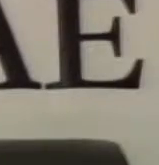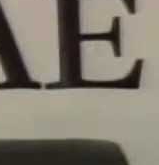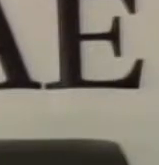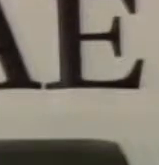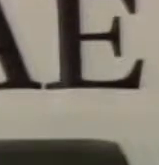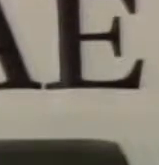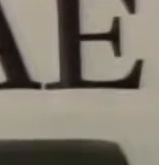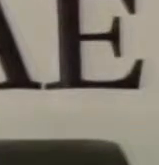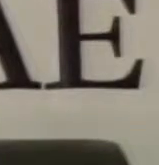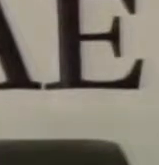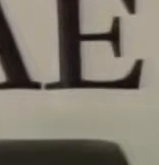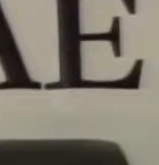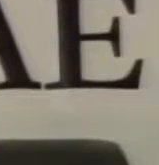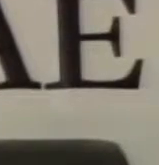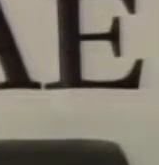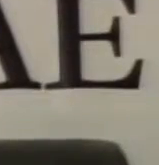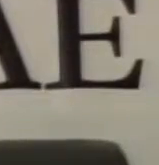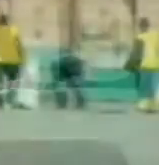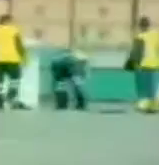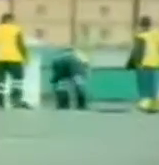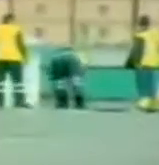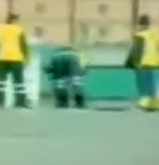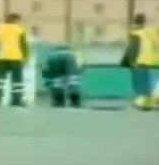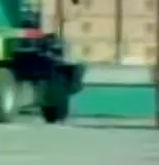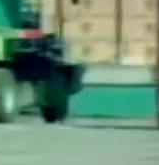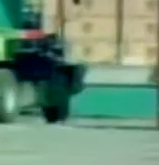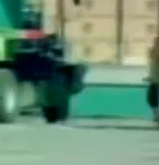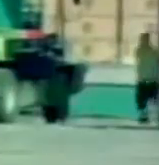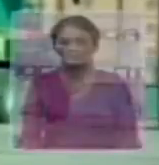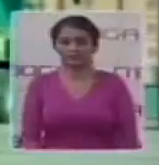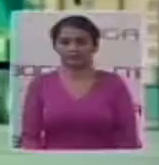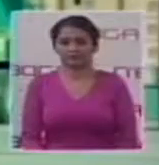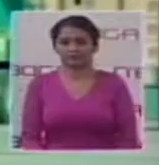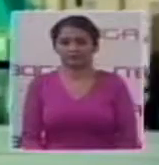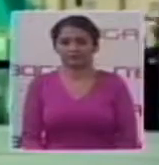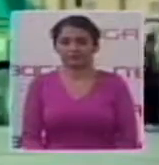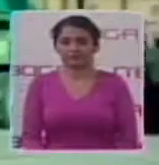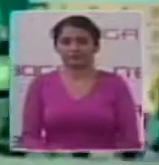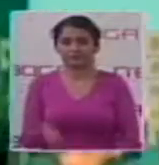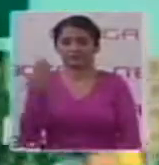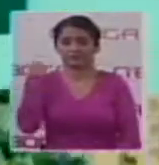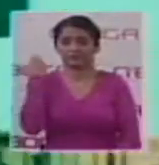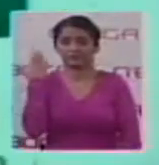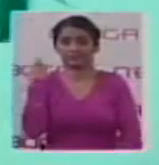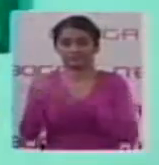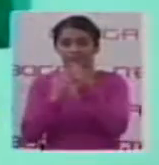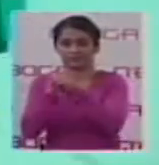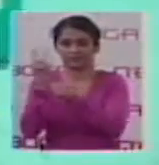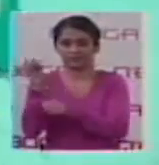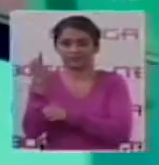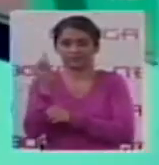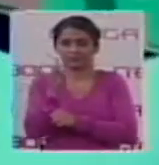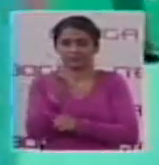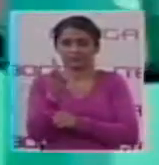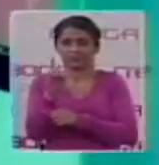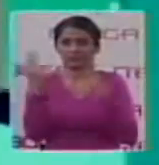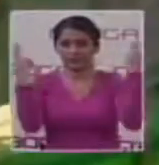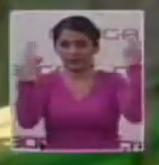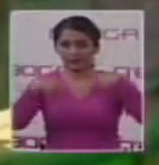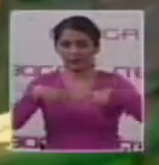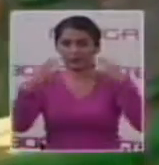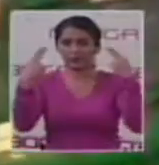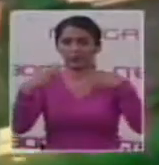El Servicio Nacional de Aduanas del Ecuador, SENAE, desde el 2008, de acuerdo al Código Orgánico de Producción, Comercio e